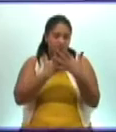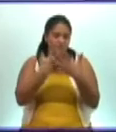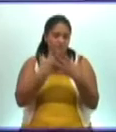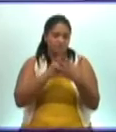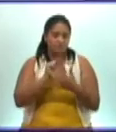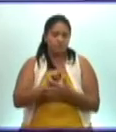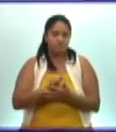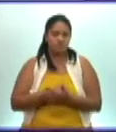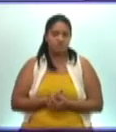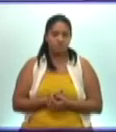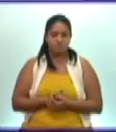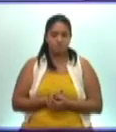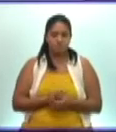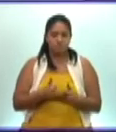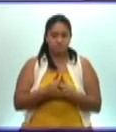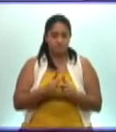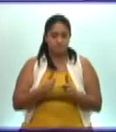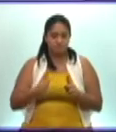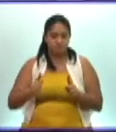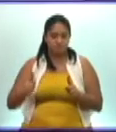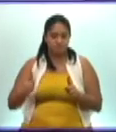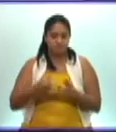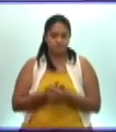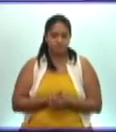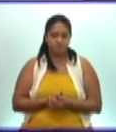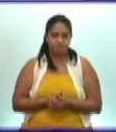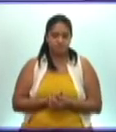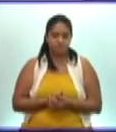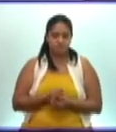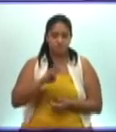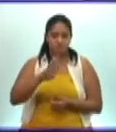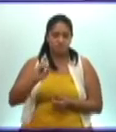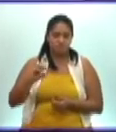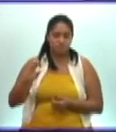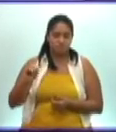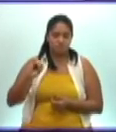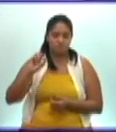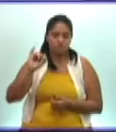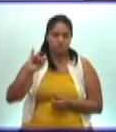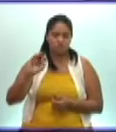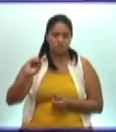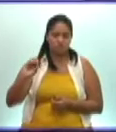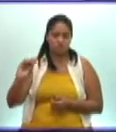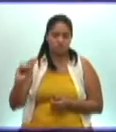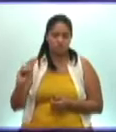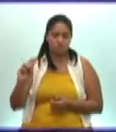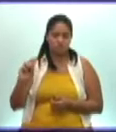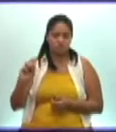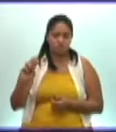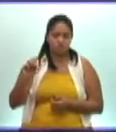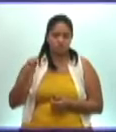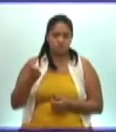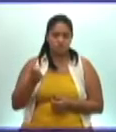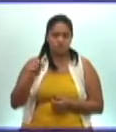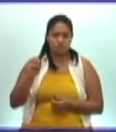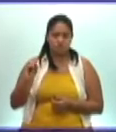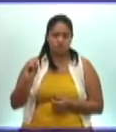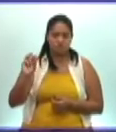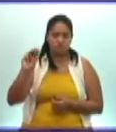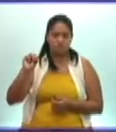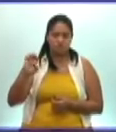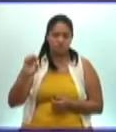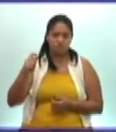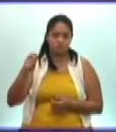detectar la energía de longitudes de ondas de 400 a 700 nanómetros, la región de la luz visible del espectro. Los objetos parecen